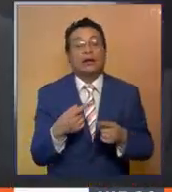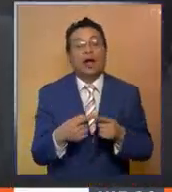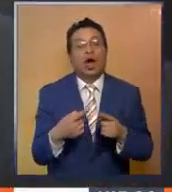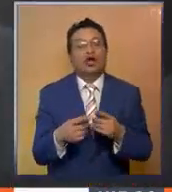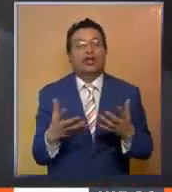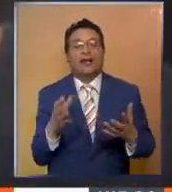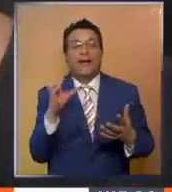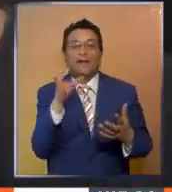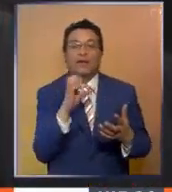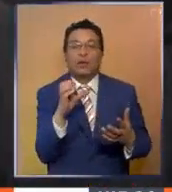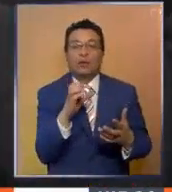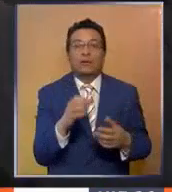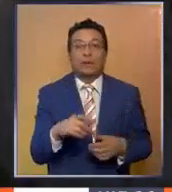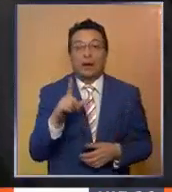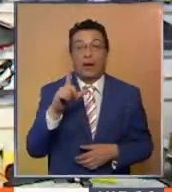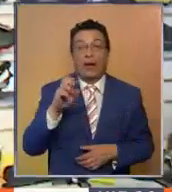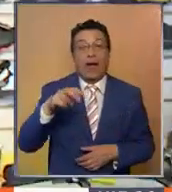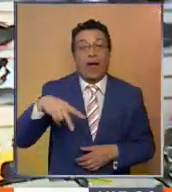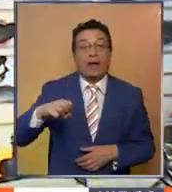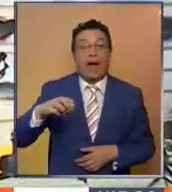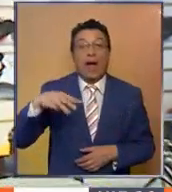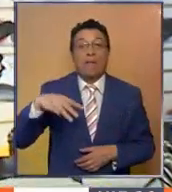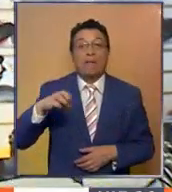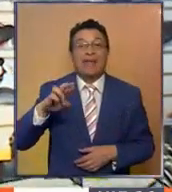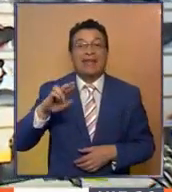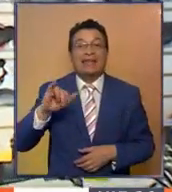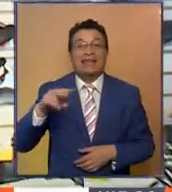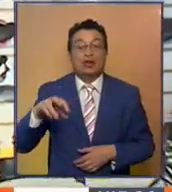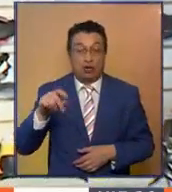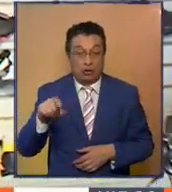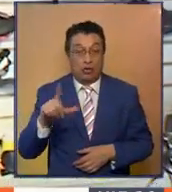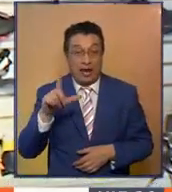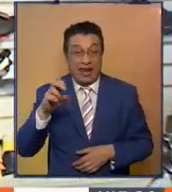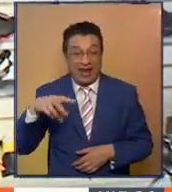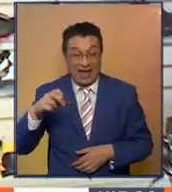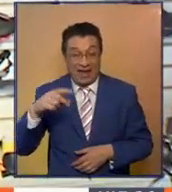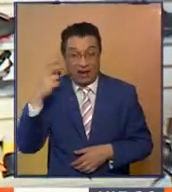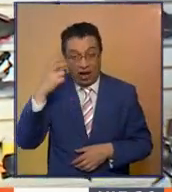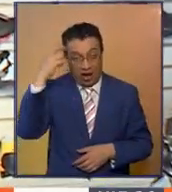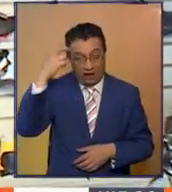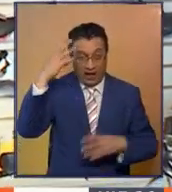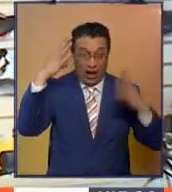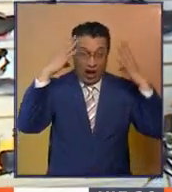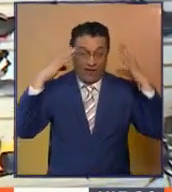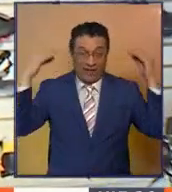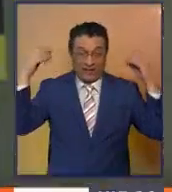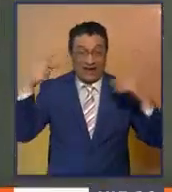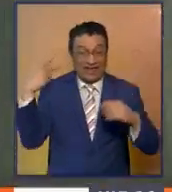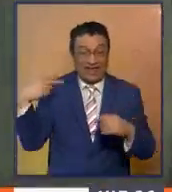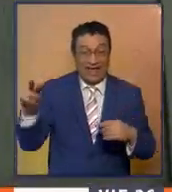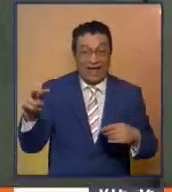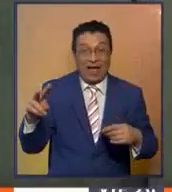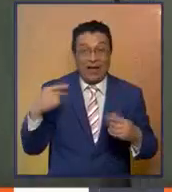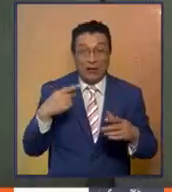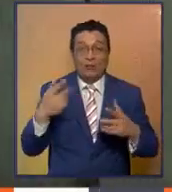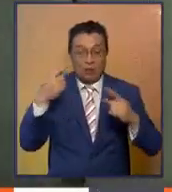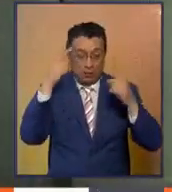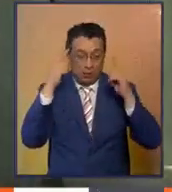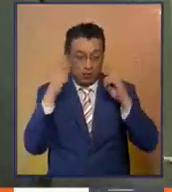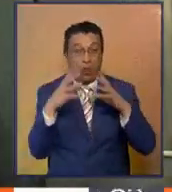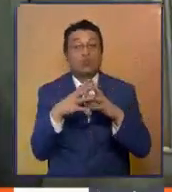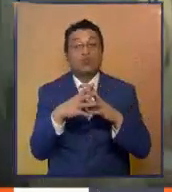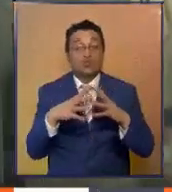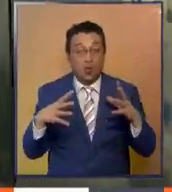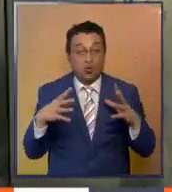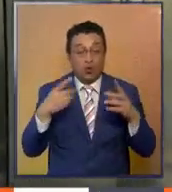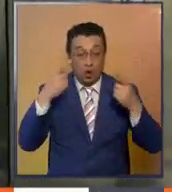buscar? La lana merino es una lana de una oveja de Nueva Zelanda que tiene particularidades antibacteriales. Transpiras muchísimo.